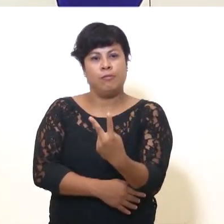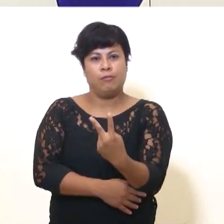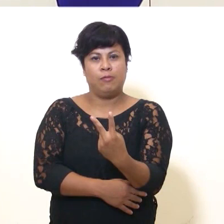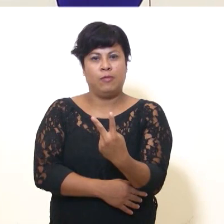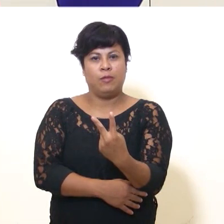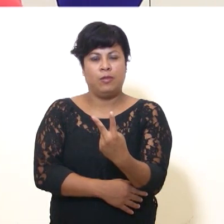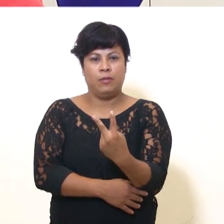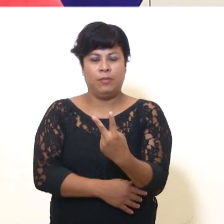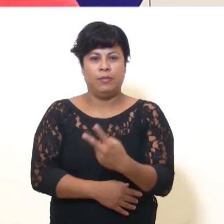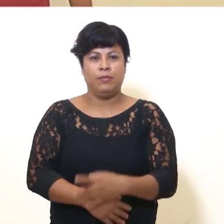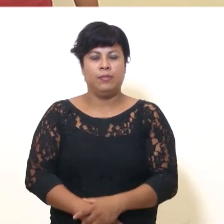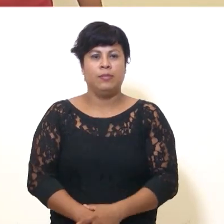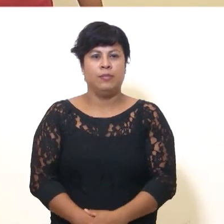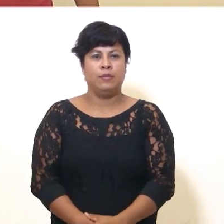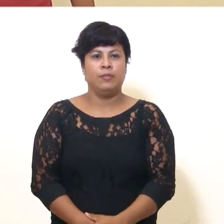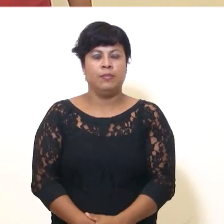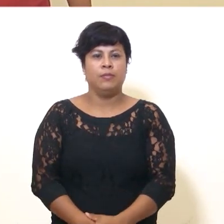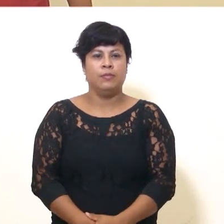Número